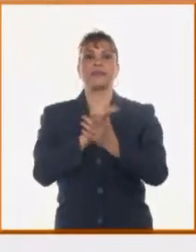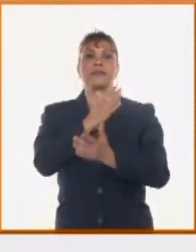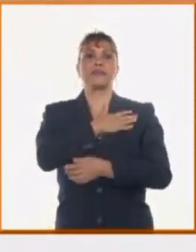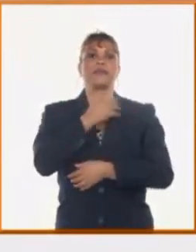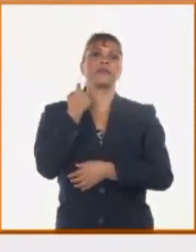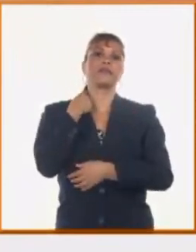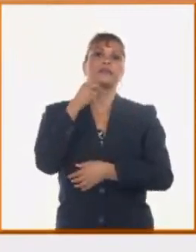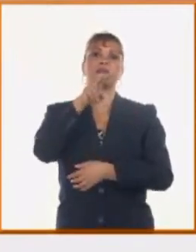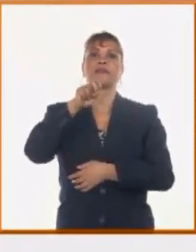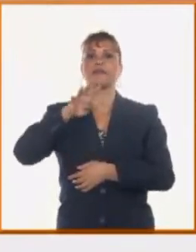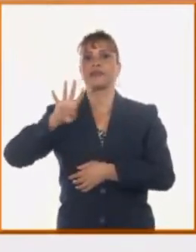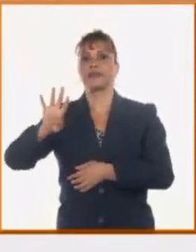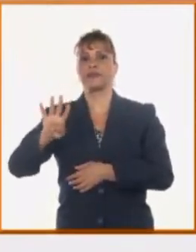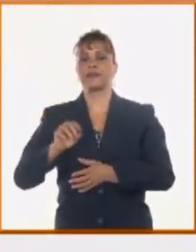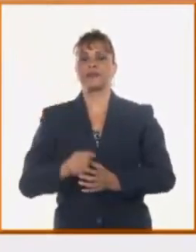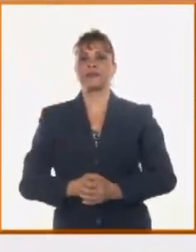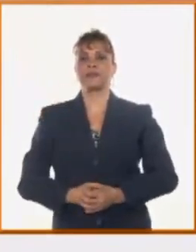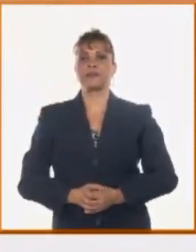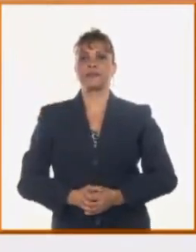2024.